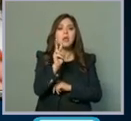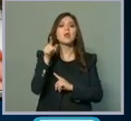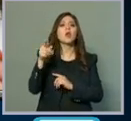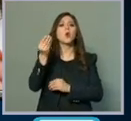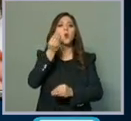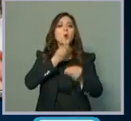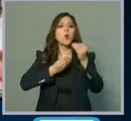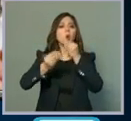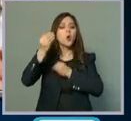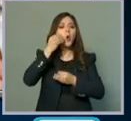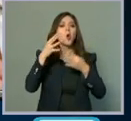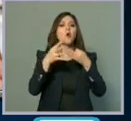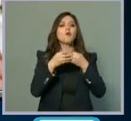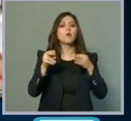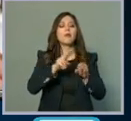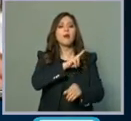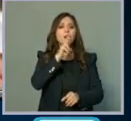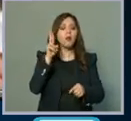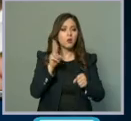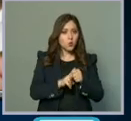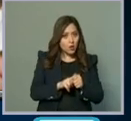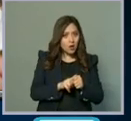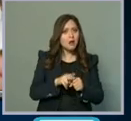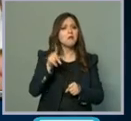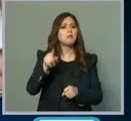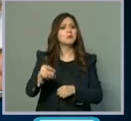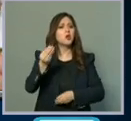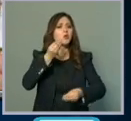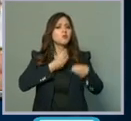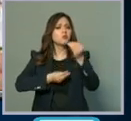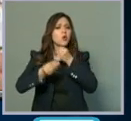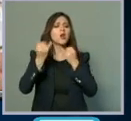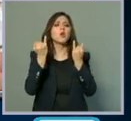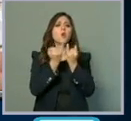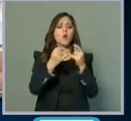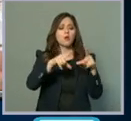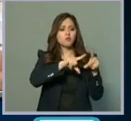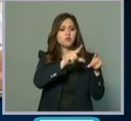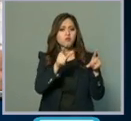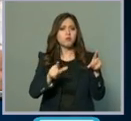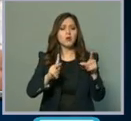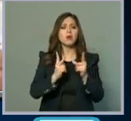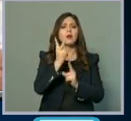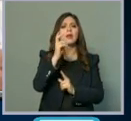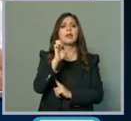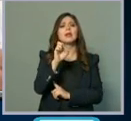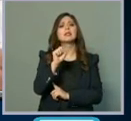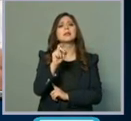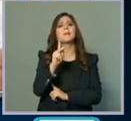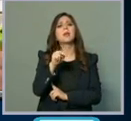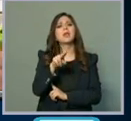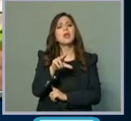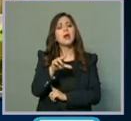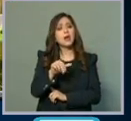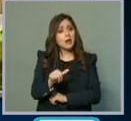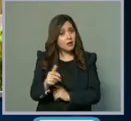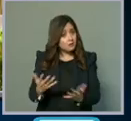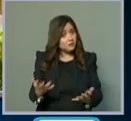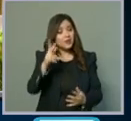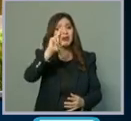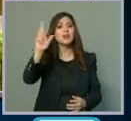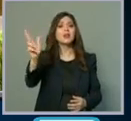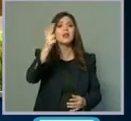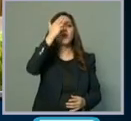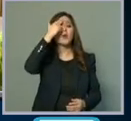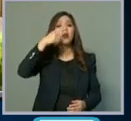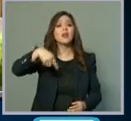natural. Y no estamos comiendo, pues, cómete la manzana, ahí sacamos las espinacas, ¿no? Entonces, ahora, busquemos también postres. Los niños también tienen